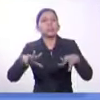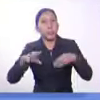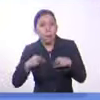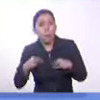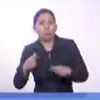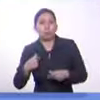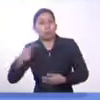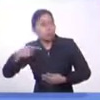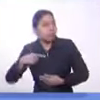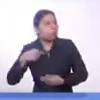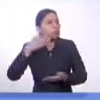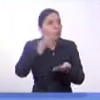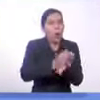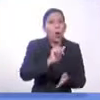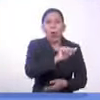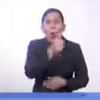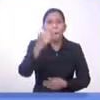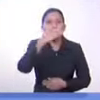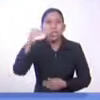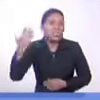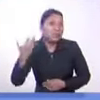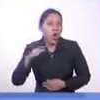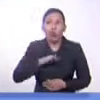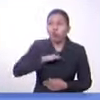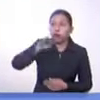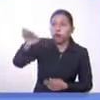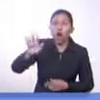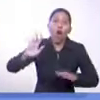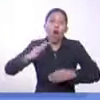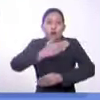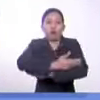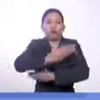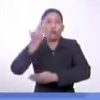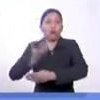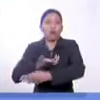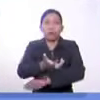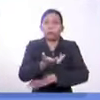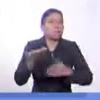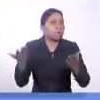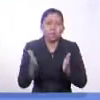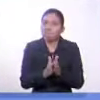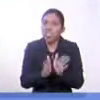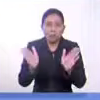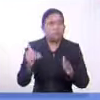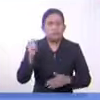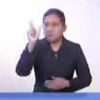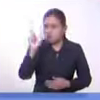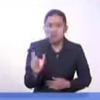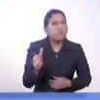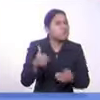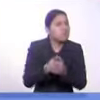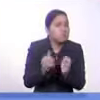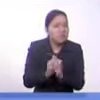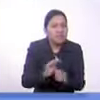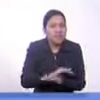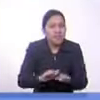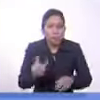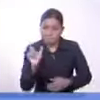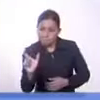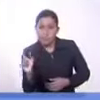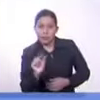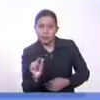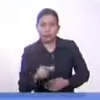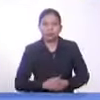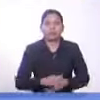cualquiera de los demás países y que tienes todos tus permisos en regla, como decimos, ¿verdad? Y cuando hablamos de